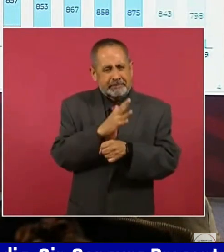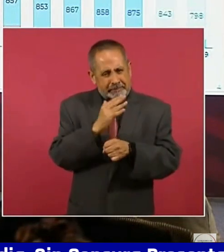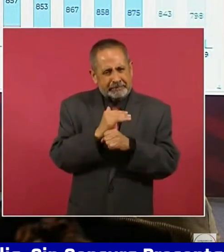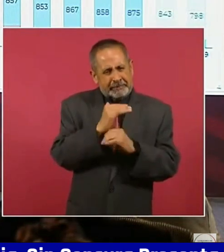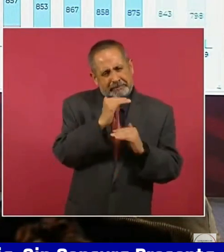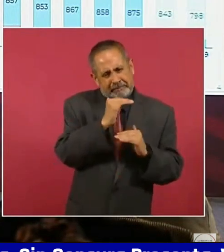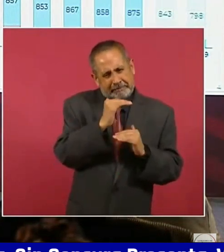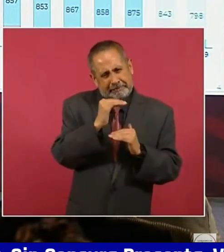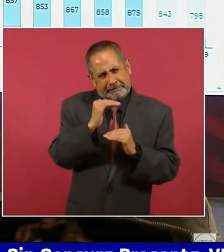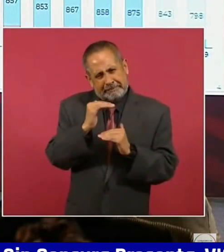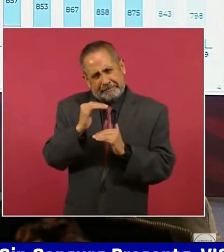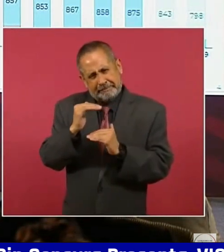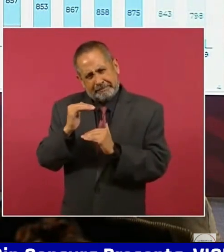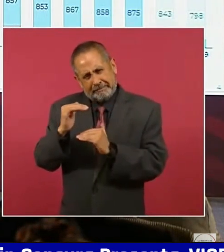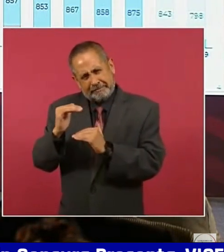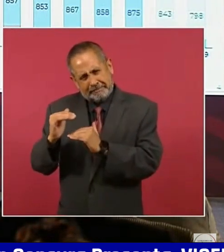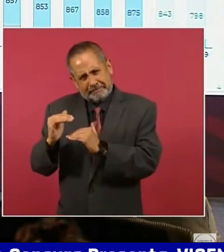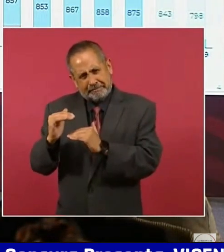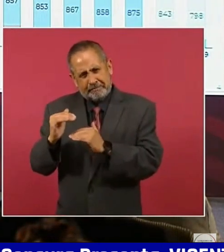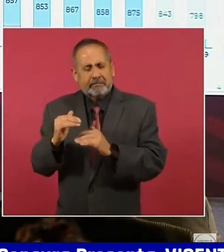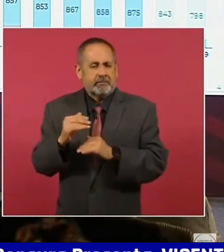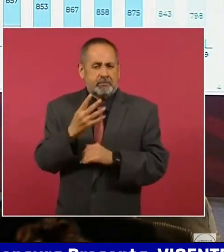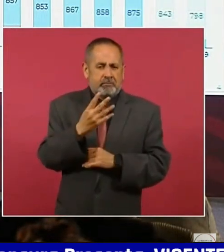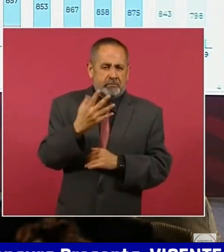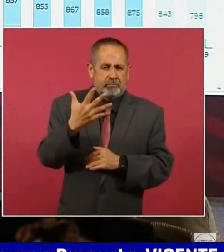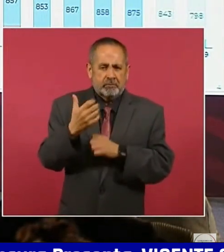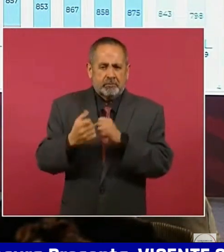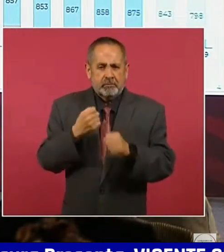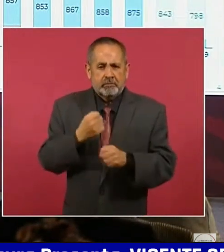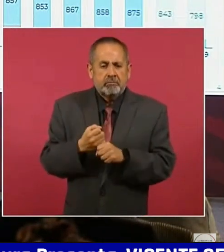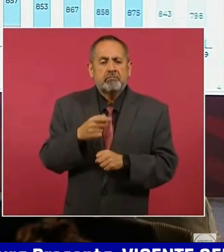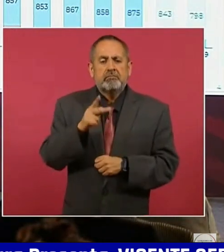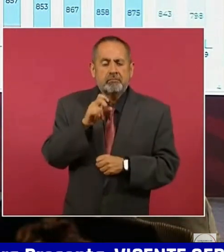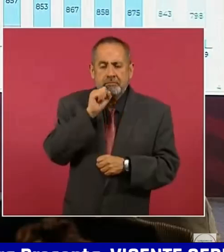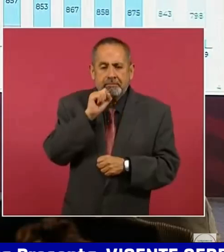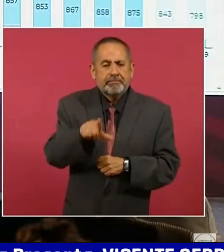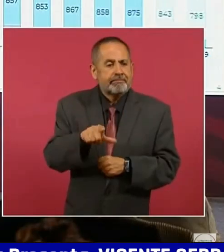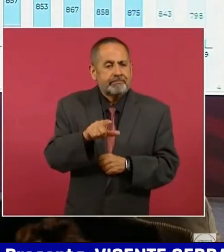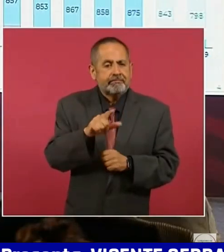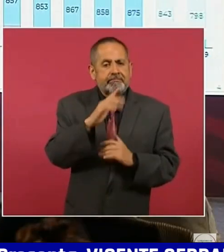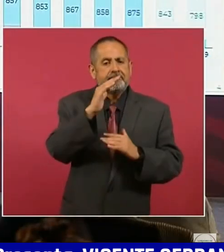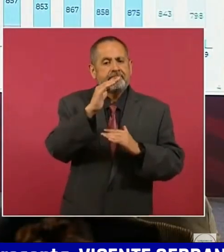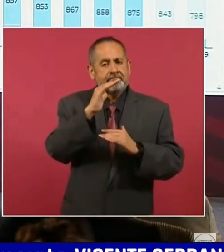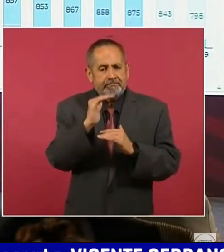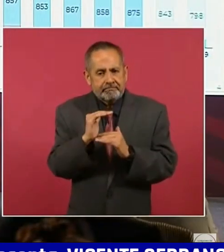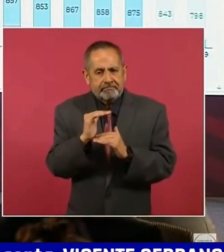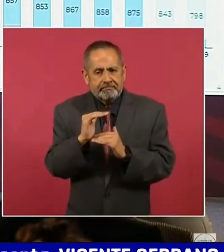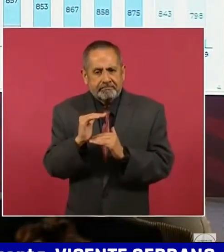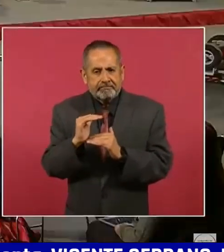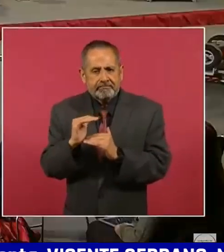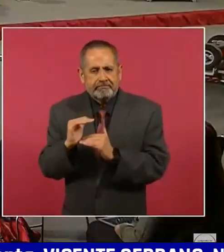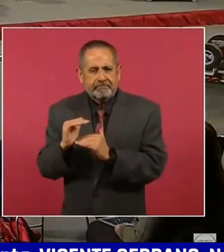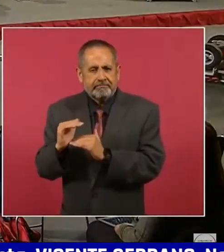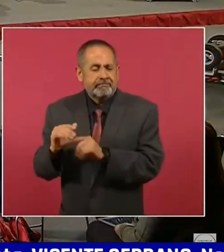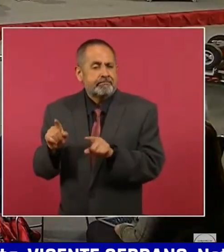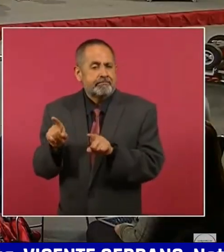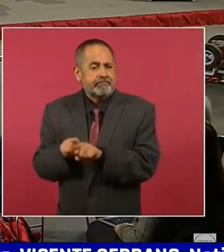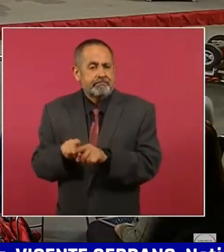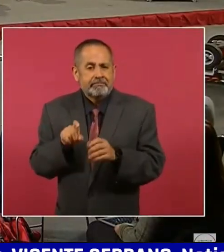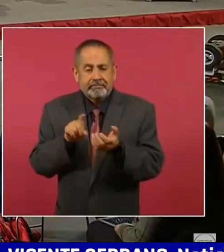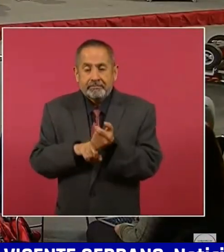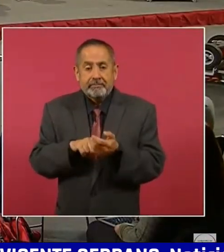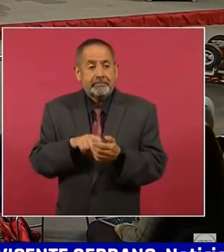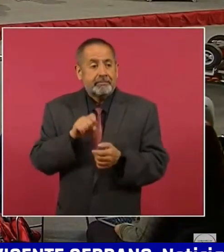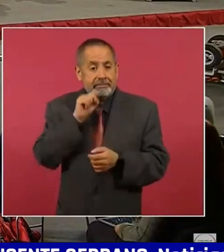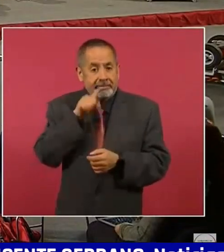durante 4 o 5 años. Sin embargo, también Cumalozap empieza a declinar, y no solo Cumalozap, sino